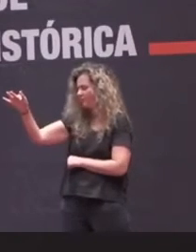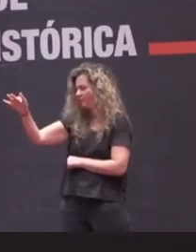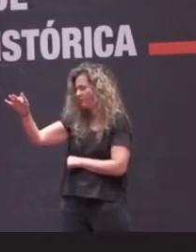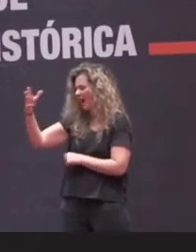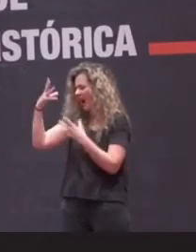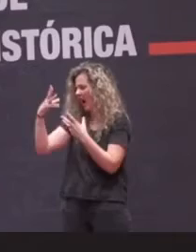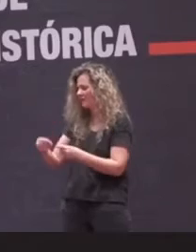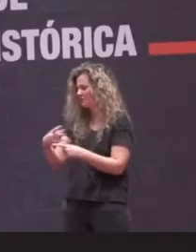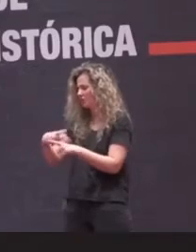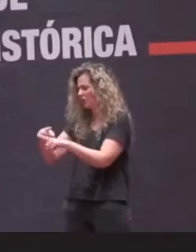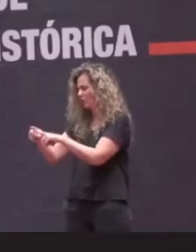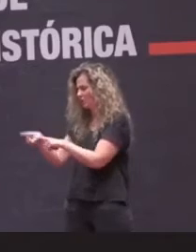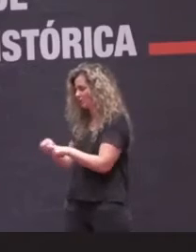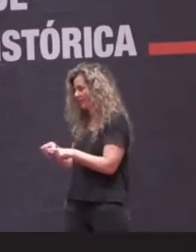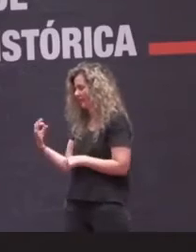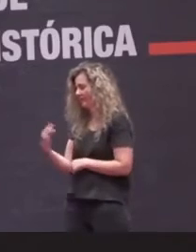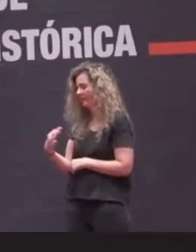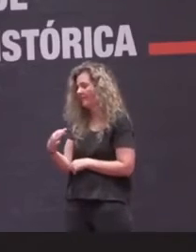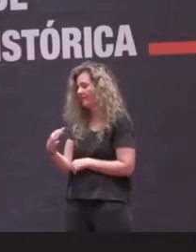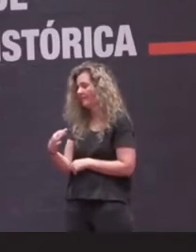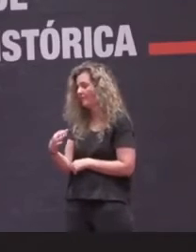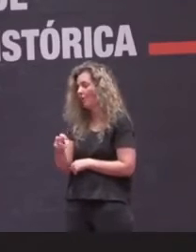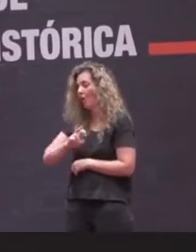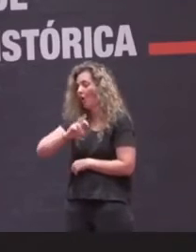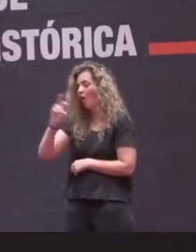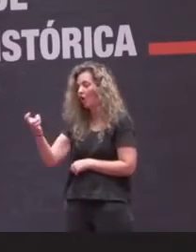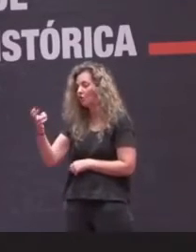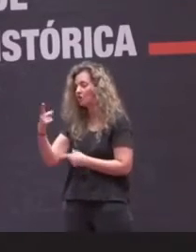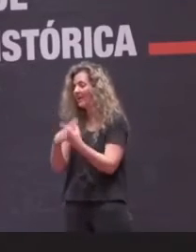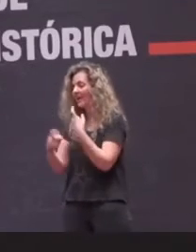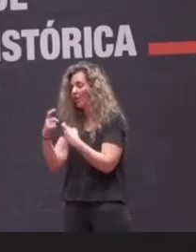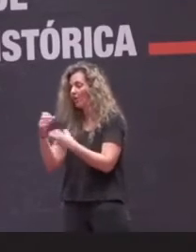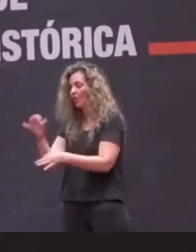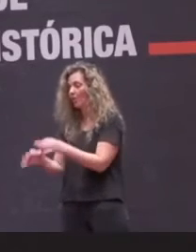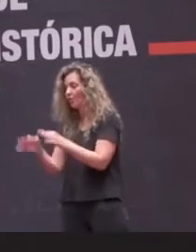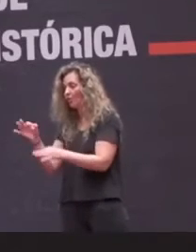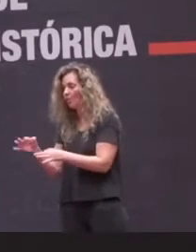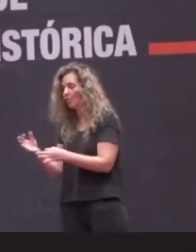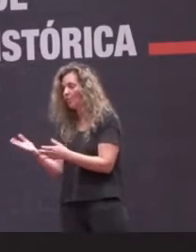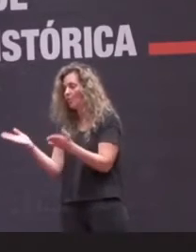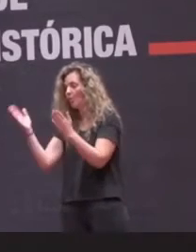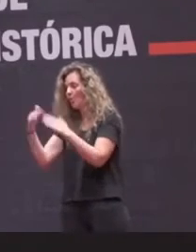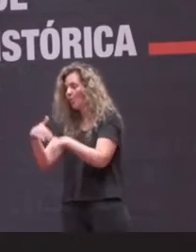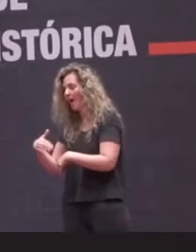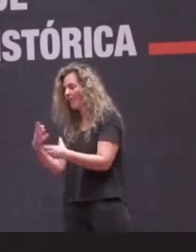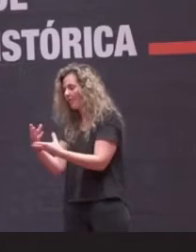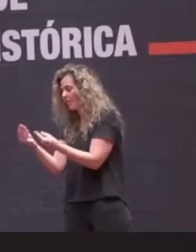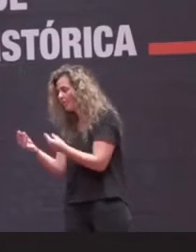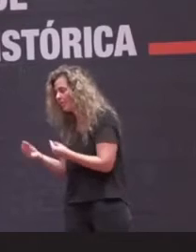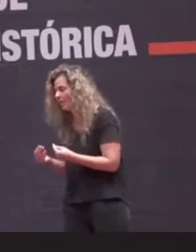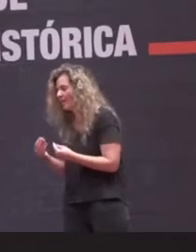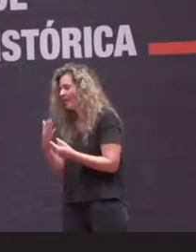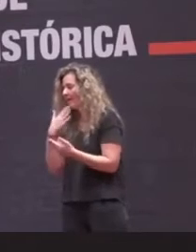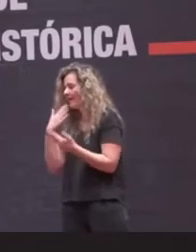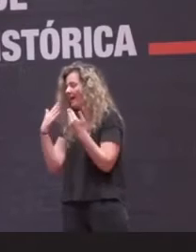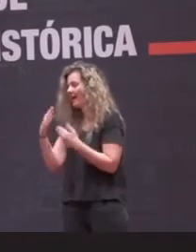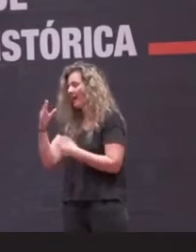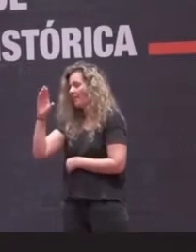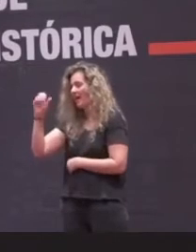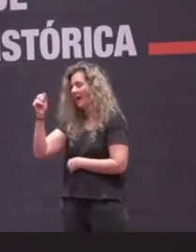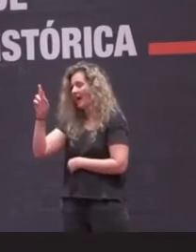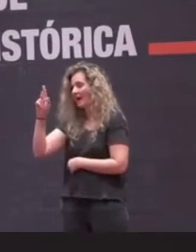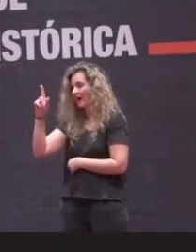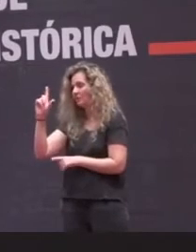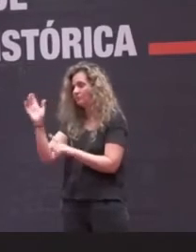muchísimas más cosas. Es cierto que muchos de los otros negocios jurídicos pues no haya documentación, que gracias a Carlos pudimos tener para